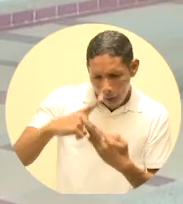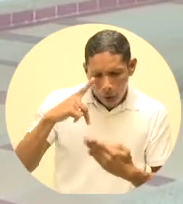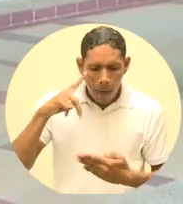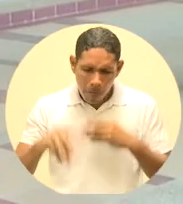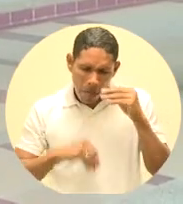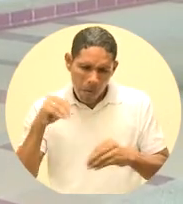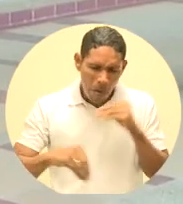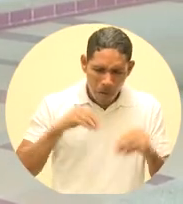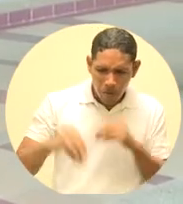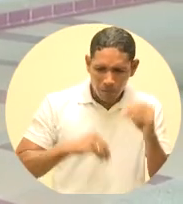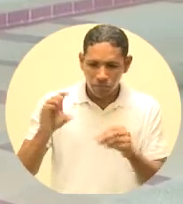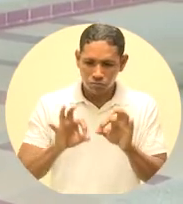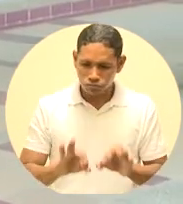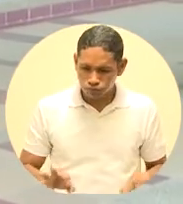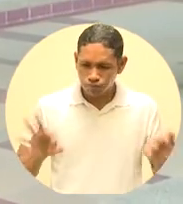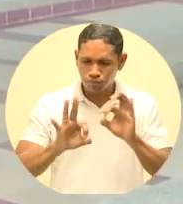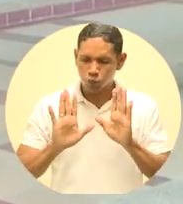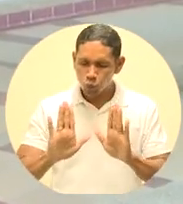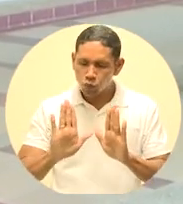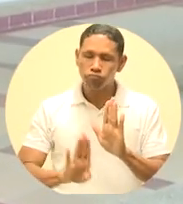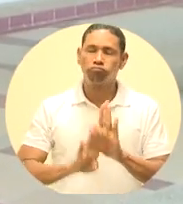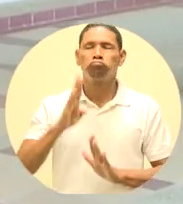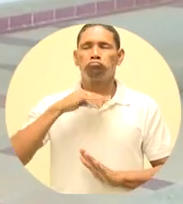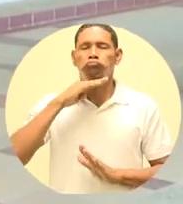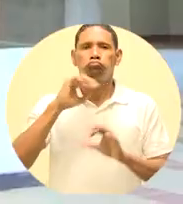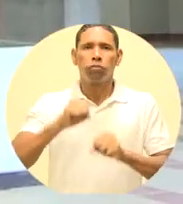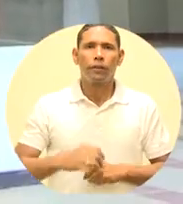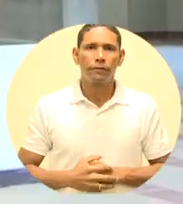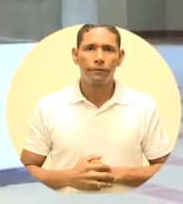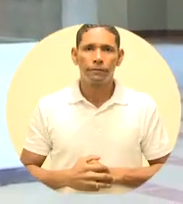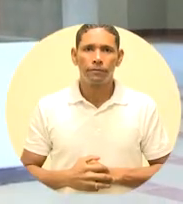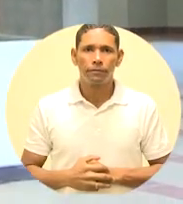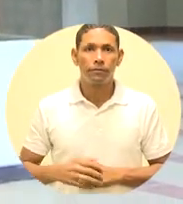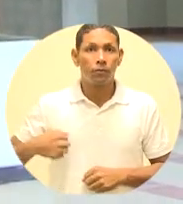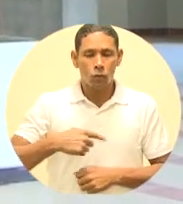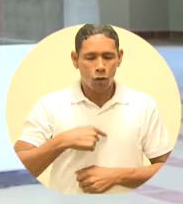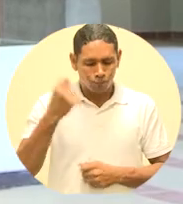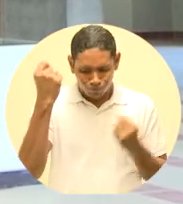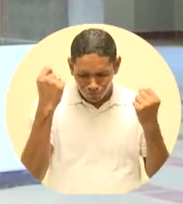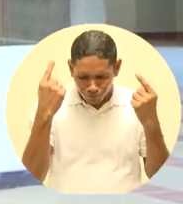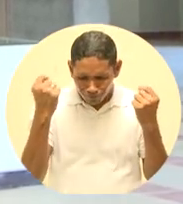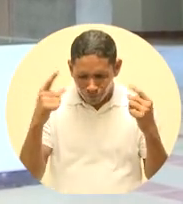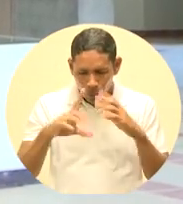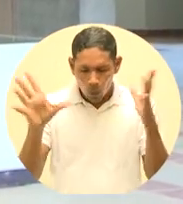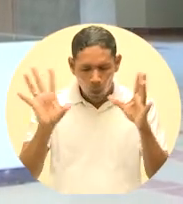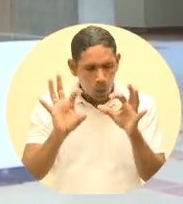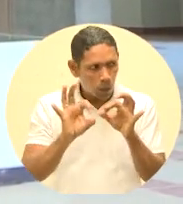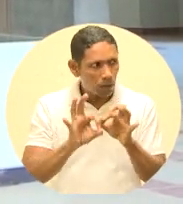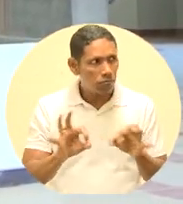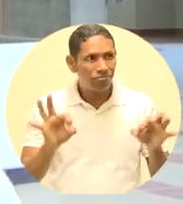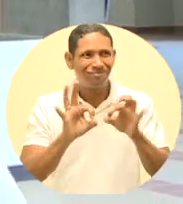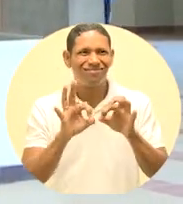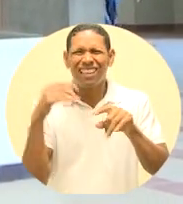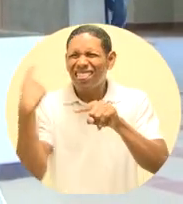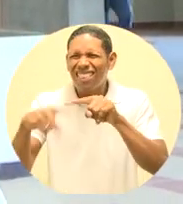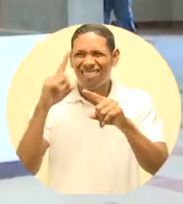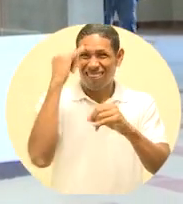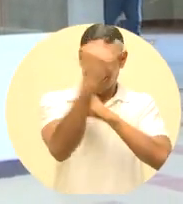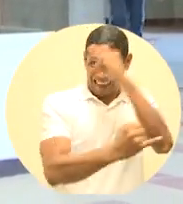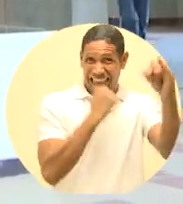pertinencia del documento maestro de la maestría en turismo sostenible. Nosotros intentamos de construir